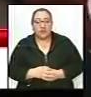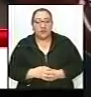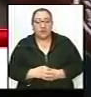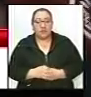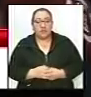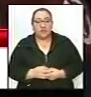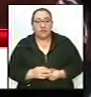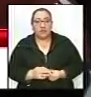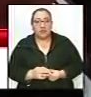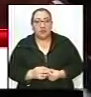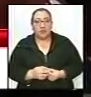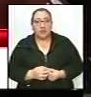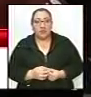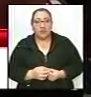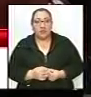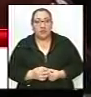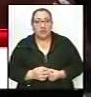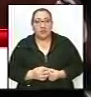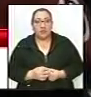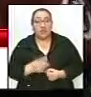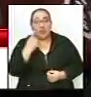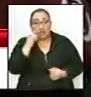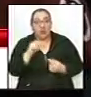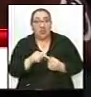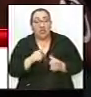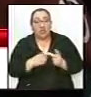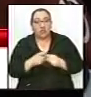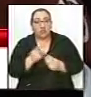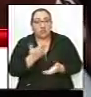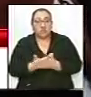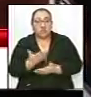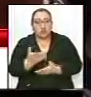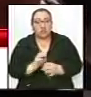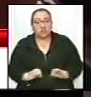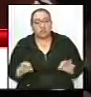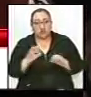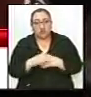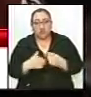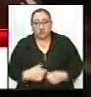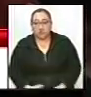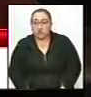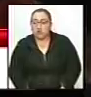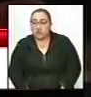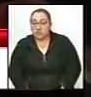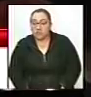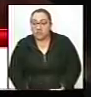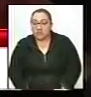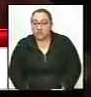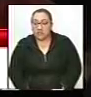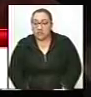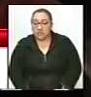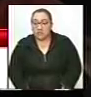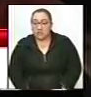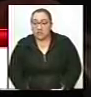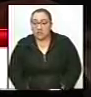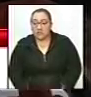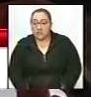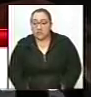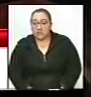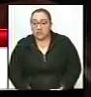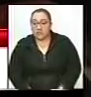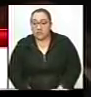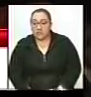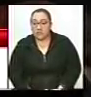Ese fue el objetivo, fundamentalmente, y fue una propuesta multipartidaria. ¿Y es cierto que si lo derogan se podría dar una